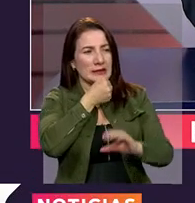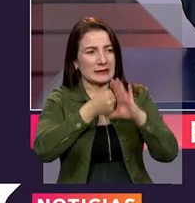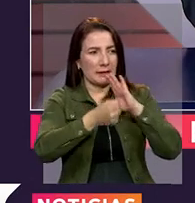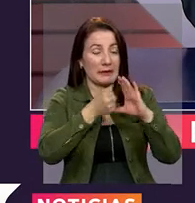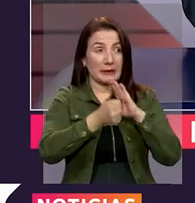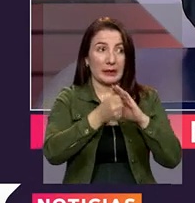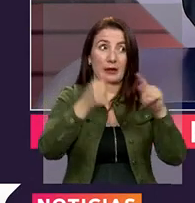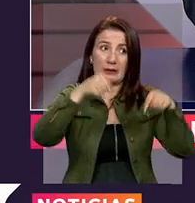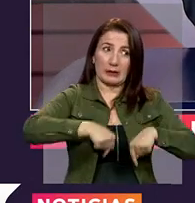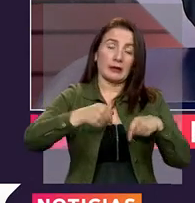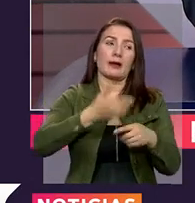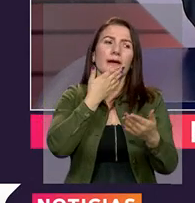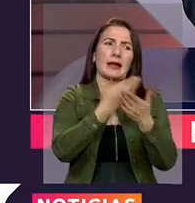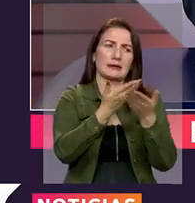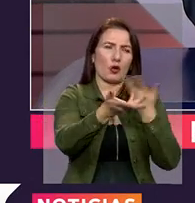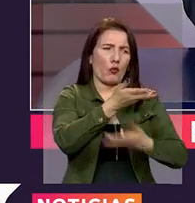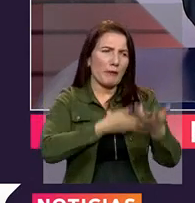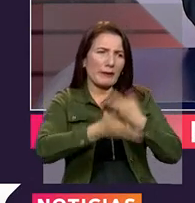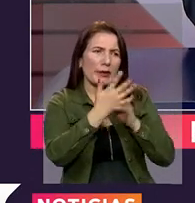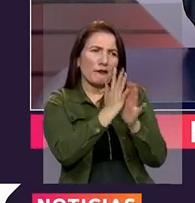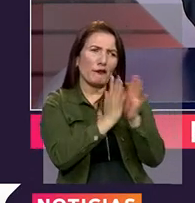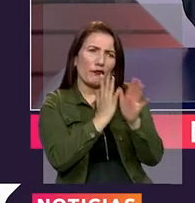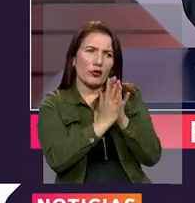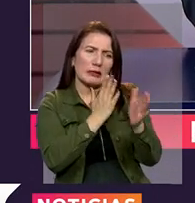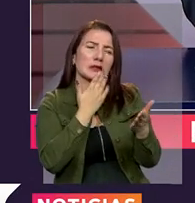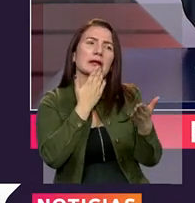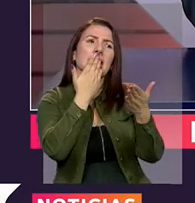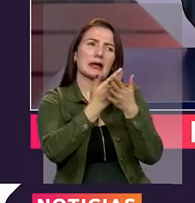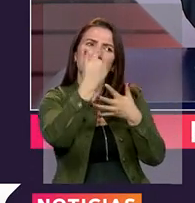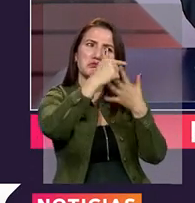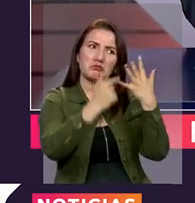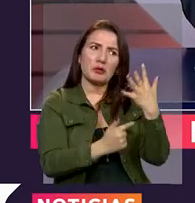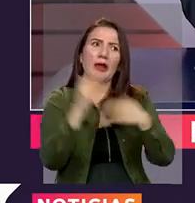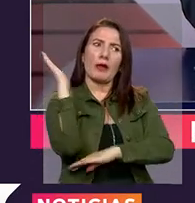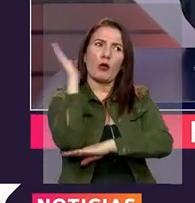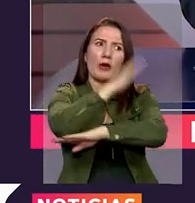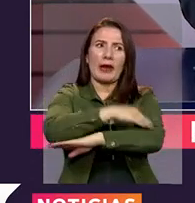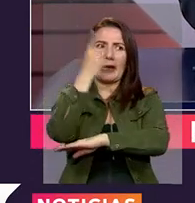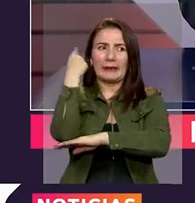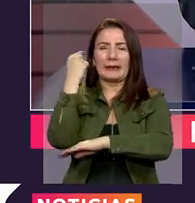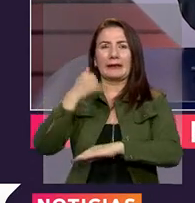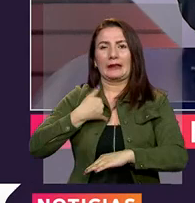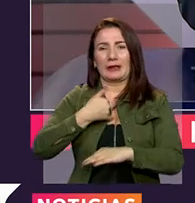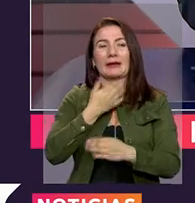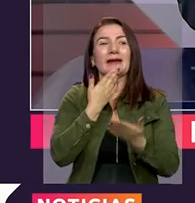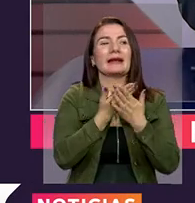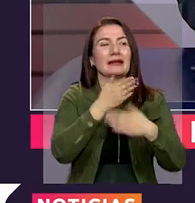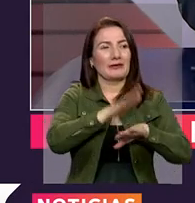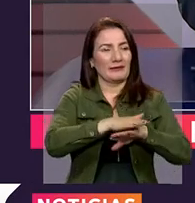Capital, por estar con nosotros y por compartir pues estas apreciaciones de esta jornada electoral. Feliz tarde.